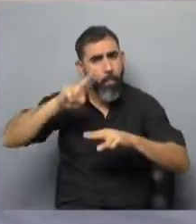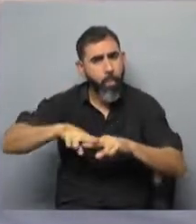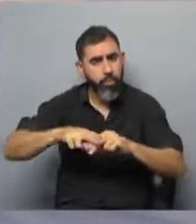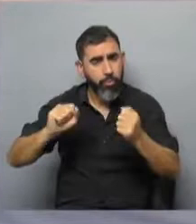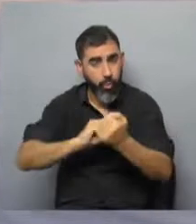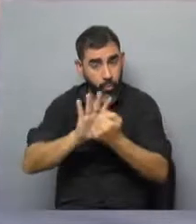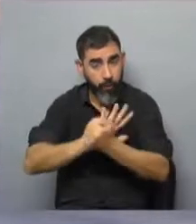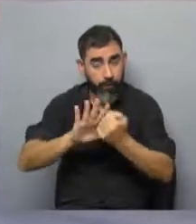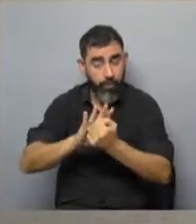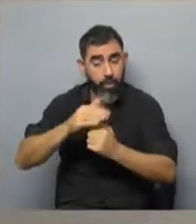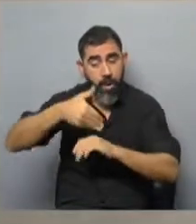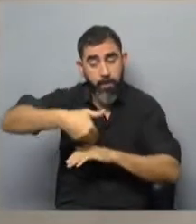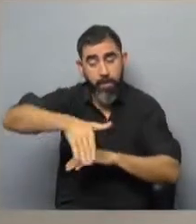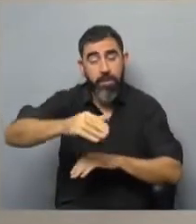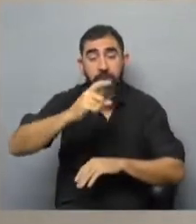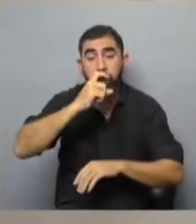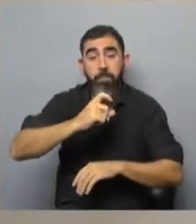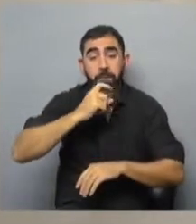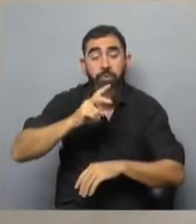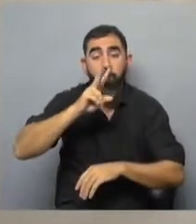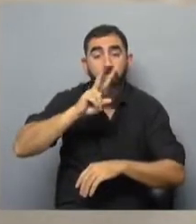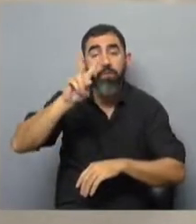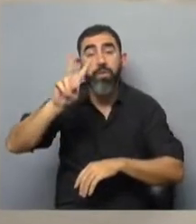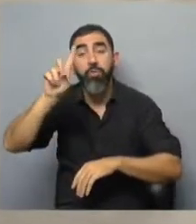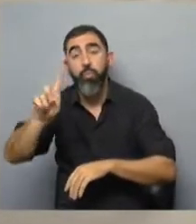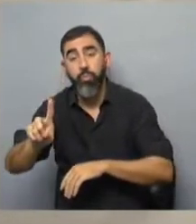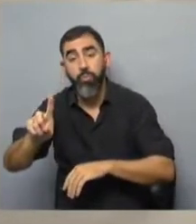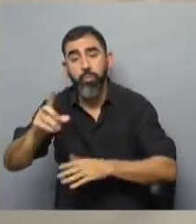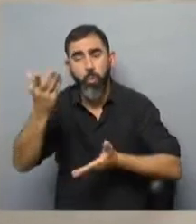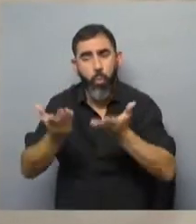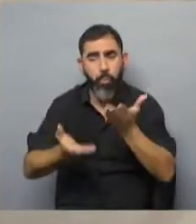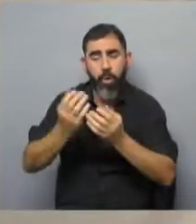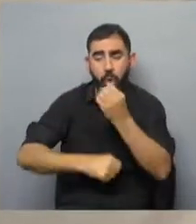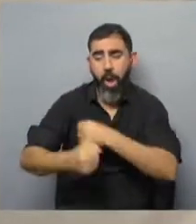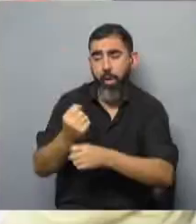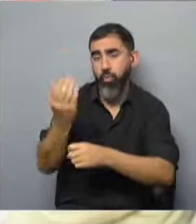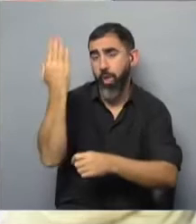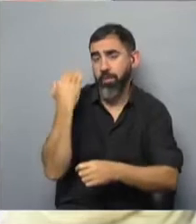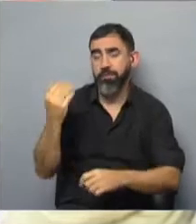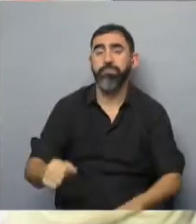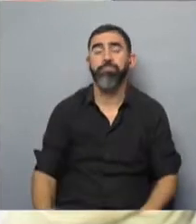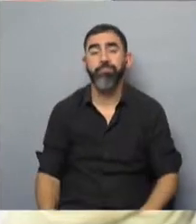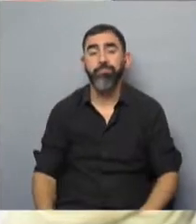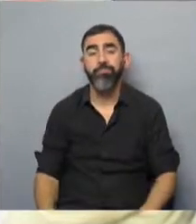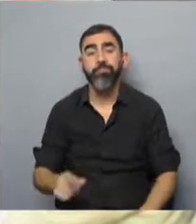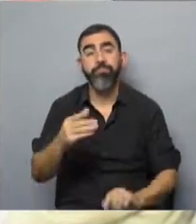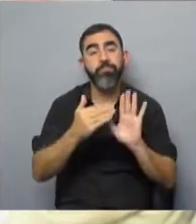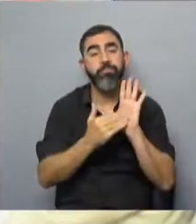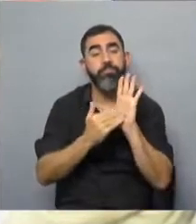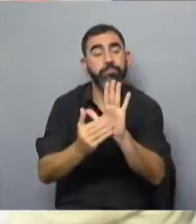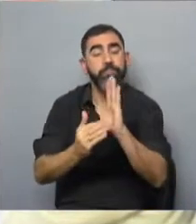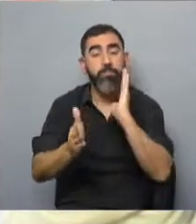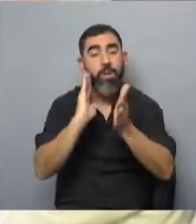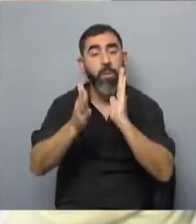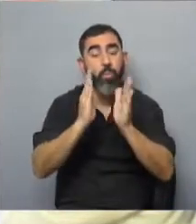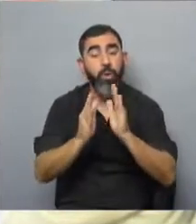por COVID-19 a partir de marzo de 2021 en relación al año anterior. El amparo fue presentado por el